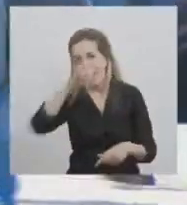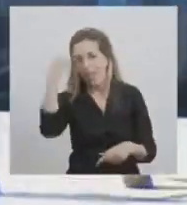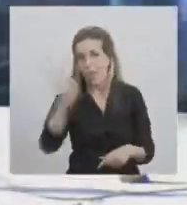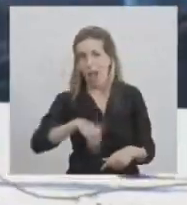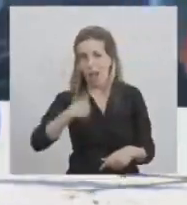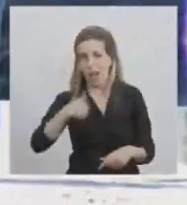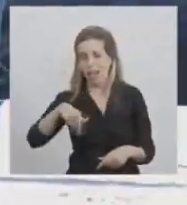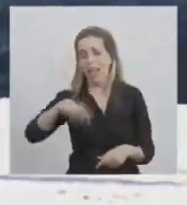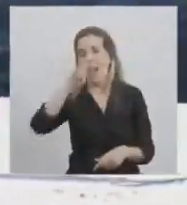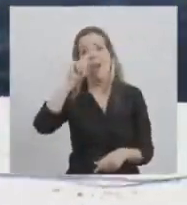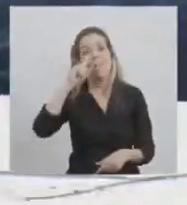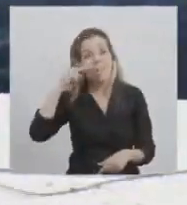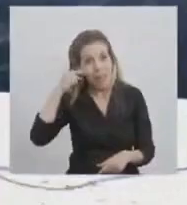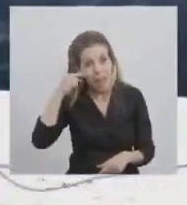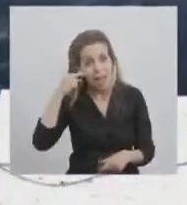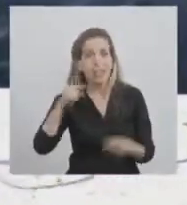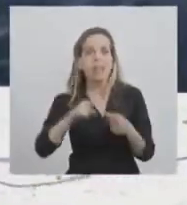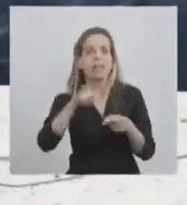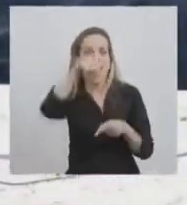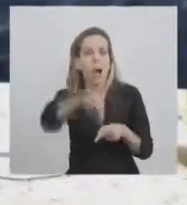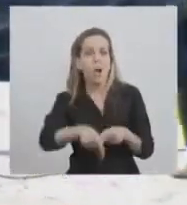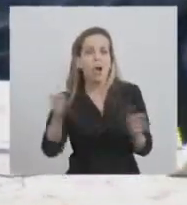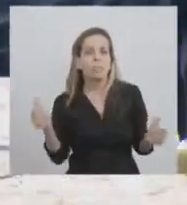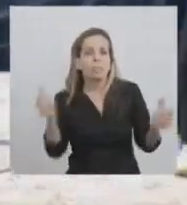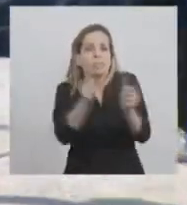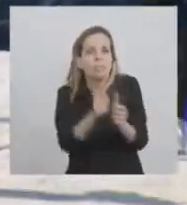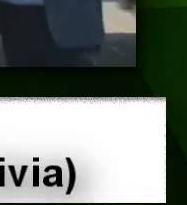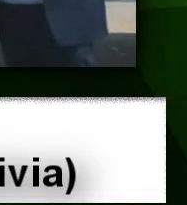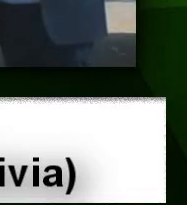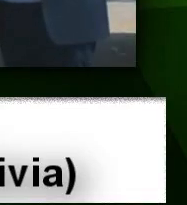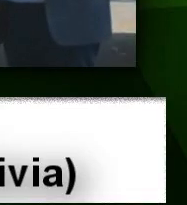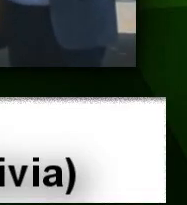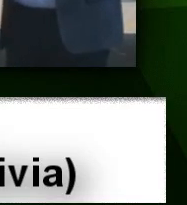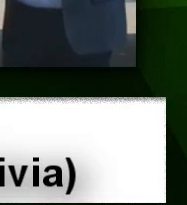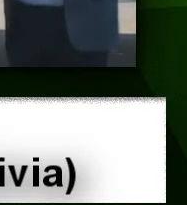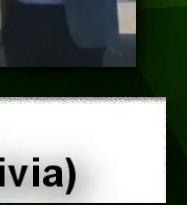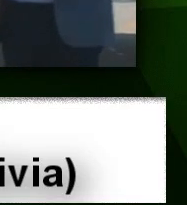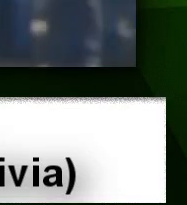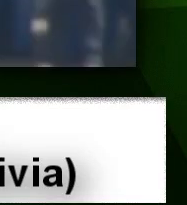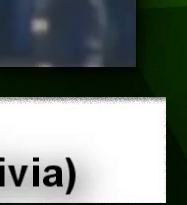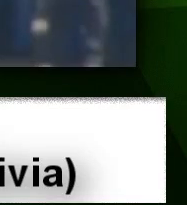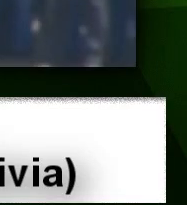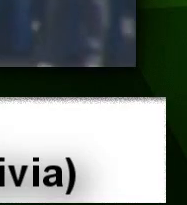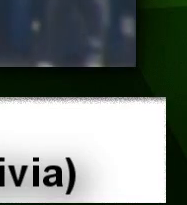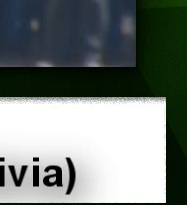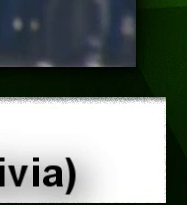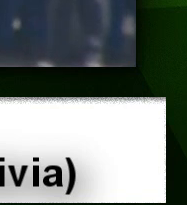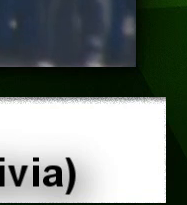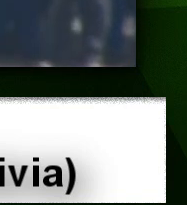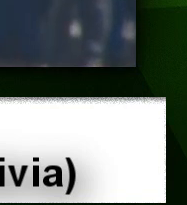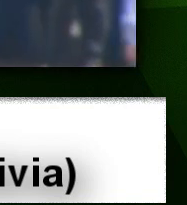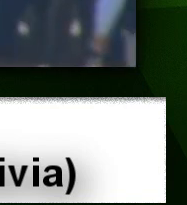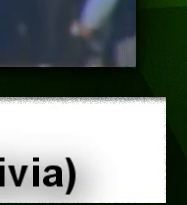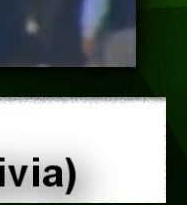que no tenía dudas de volver al país, pero que no esperaba que fuera tan pronto. Bueno, muchas gracias, hermanas y hermanos de La